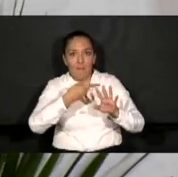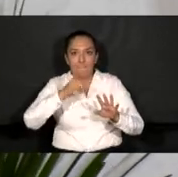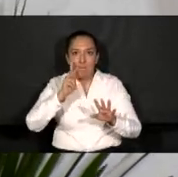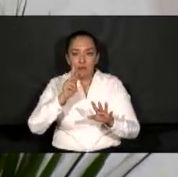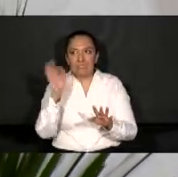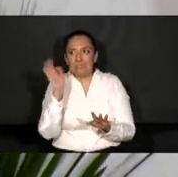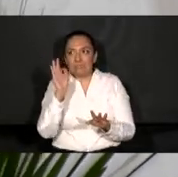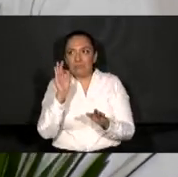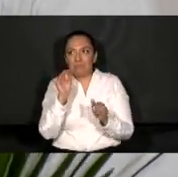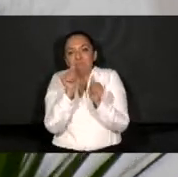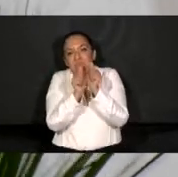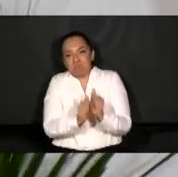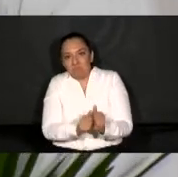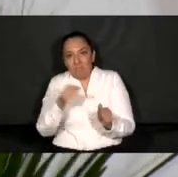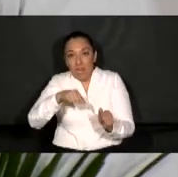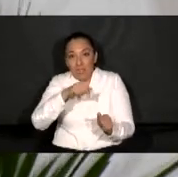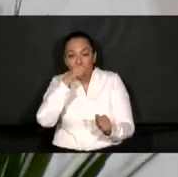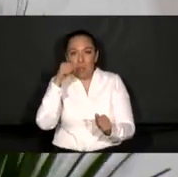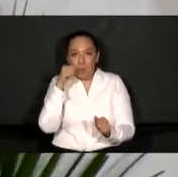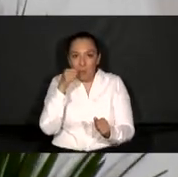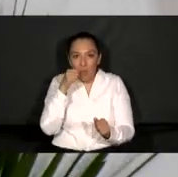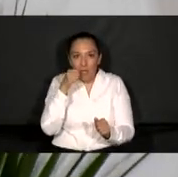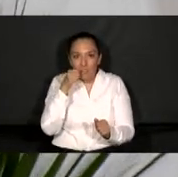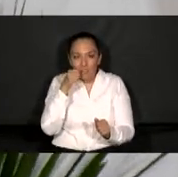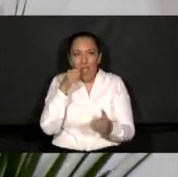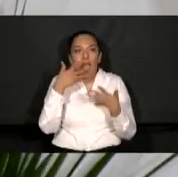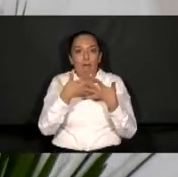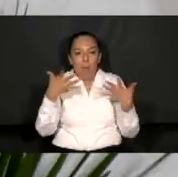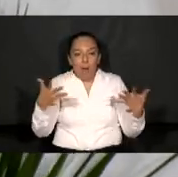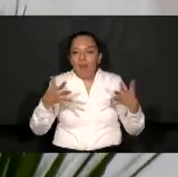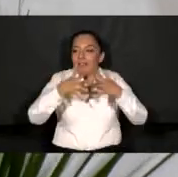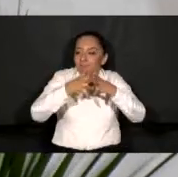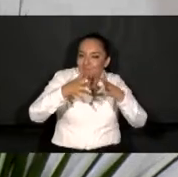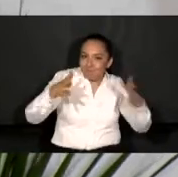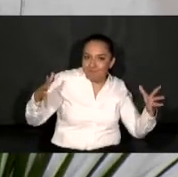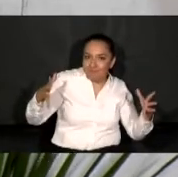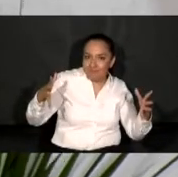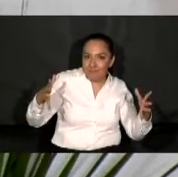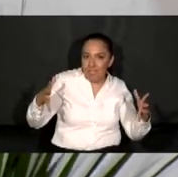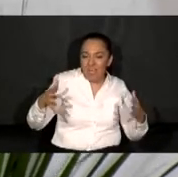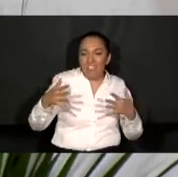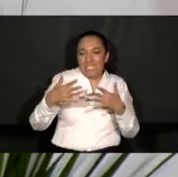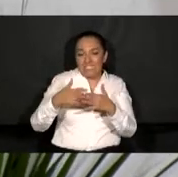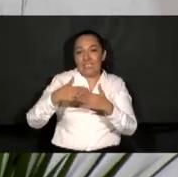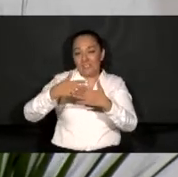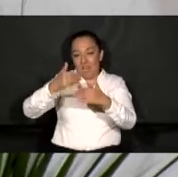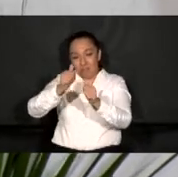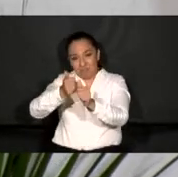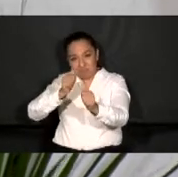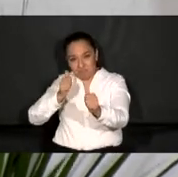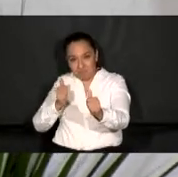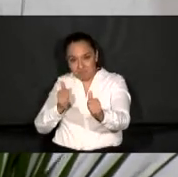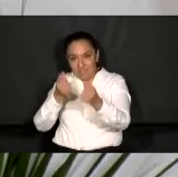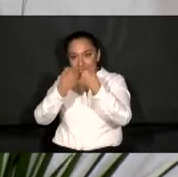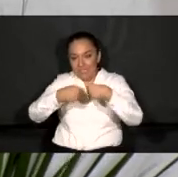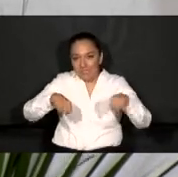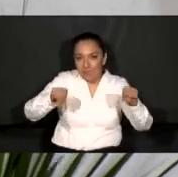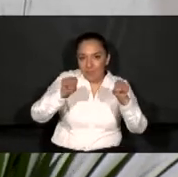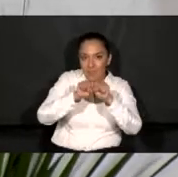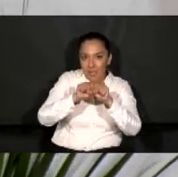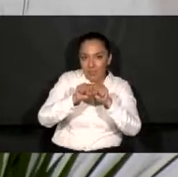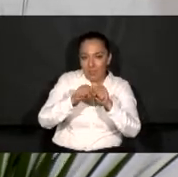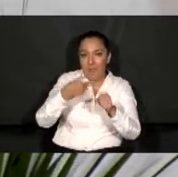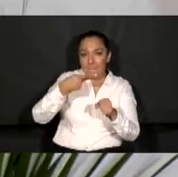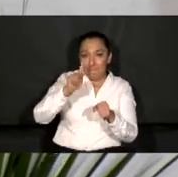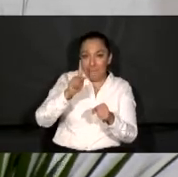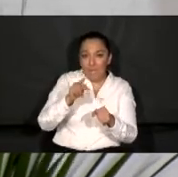quedaron en esta gran comunidad a pesar de los graves rezagos en servicios y obras. Ciudad